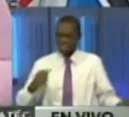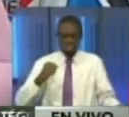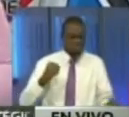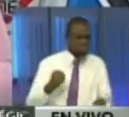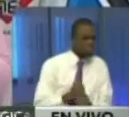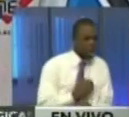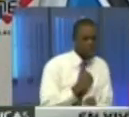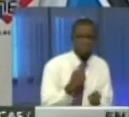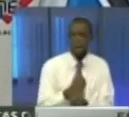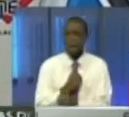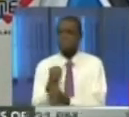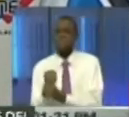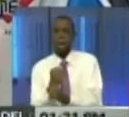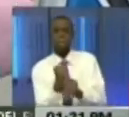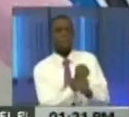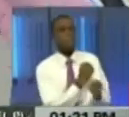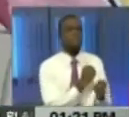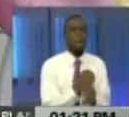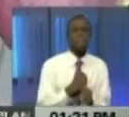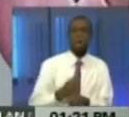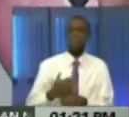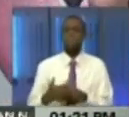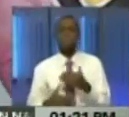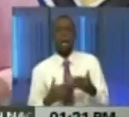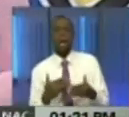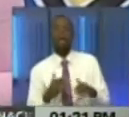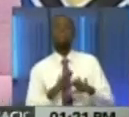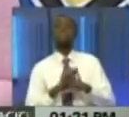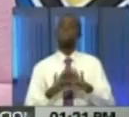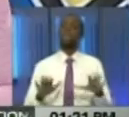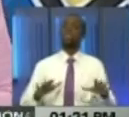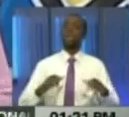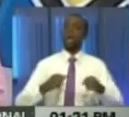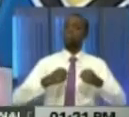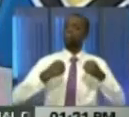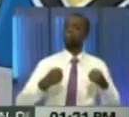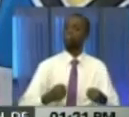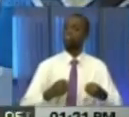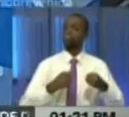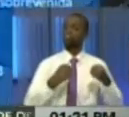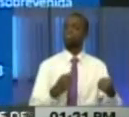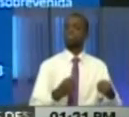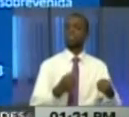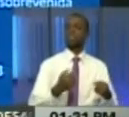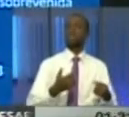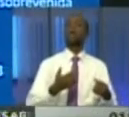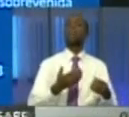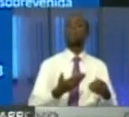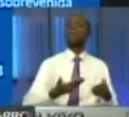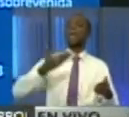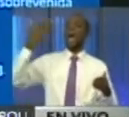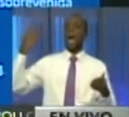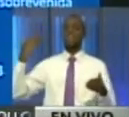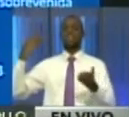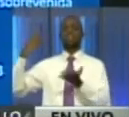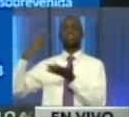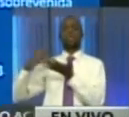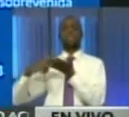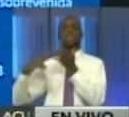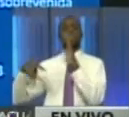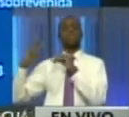acción, pero también teníamos las garantías y las seguridades que ya nosotros veníamos trabajando en una elección que estaba